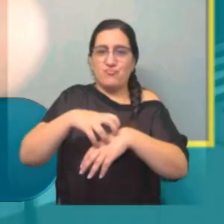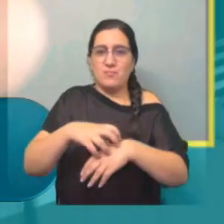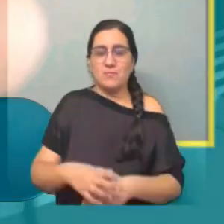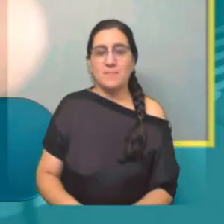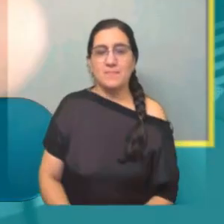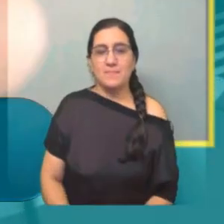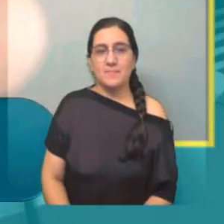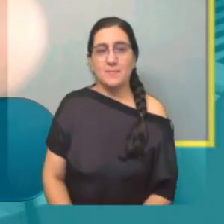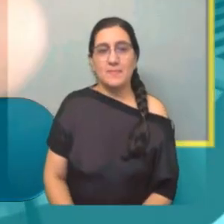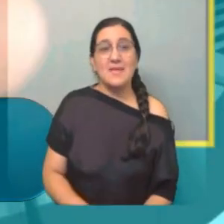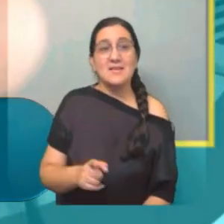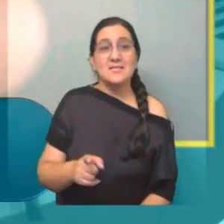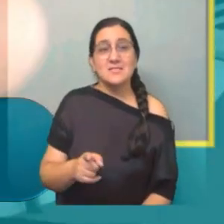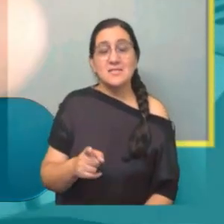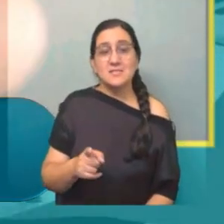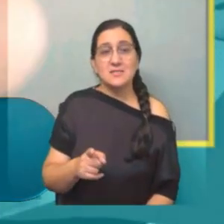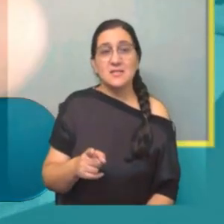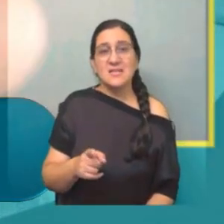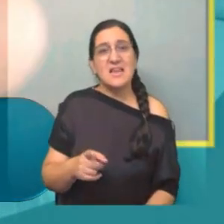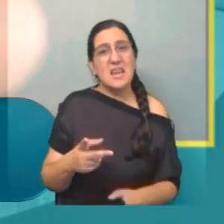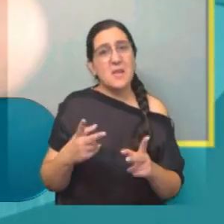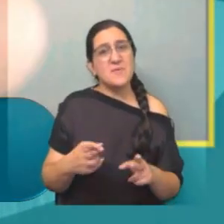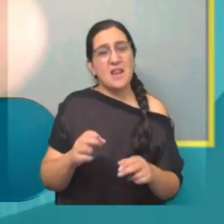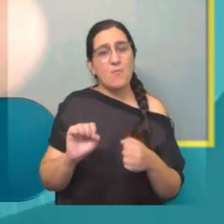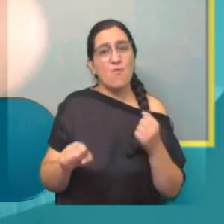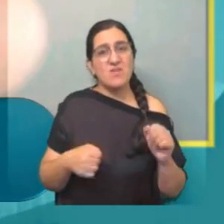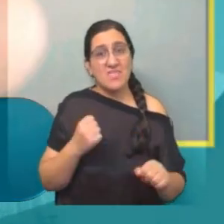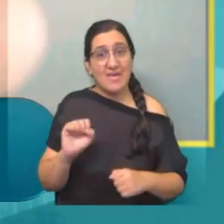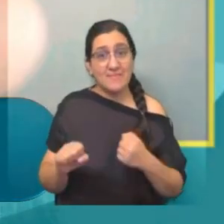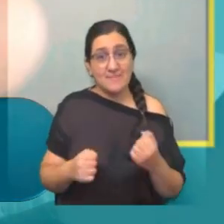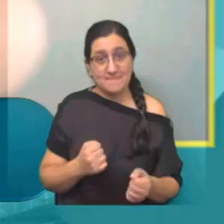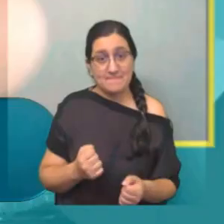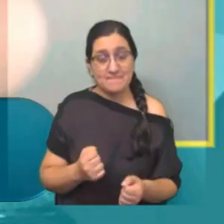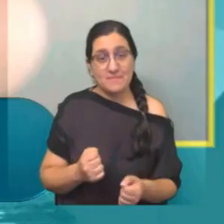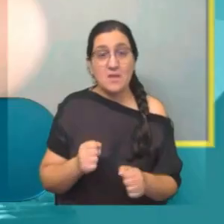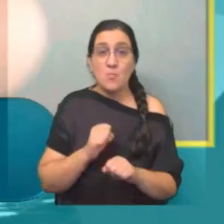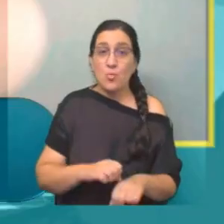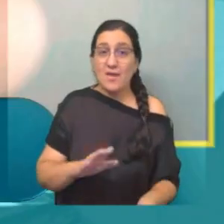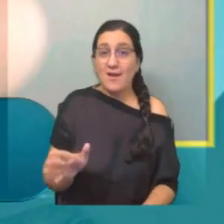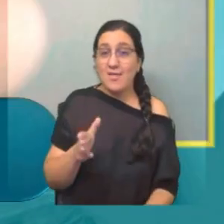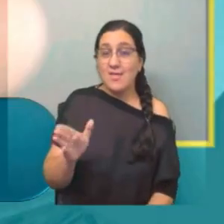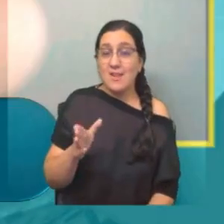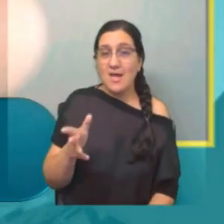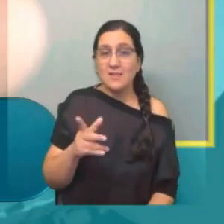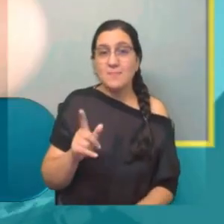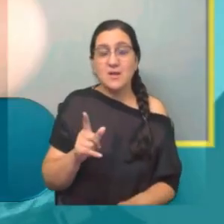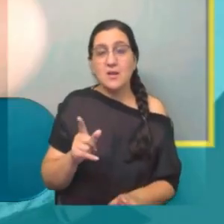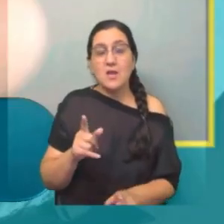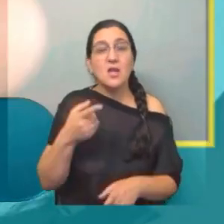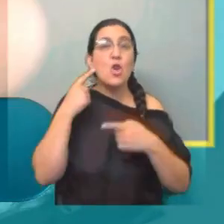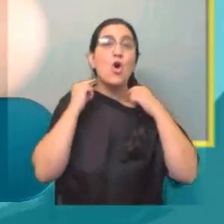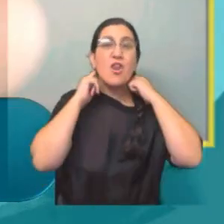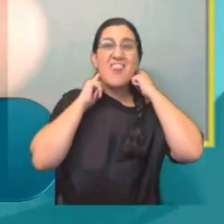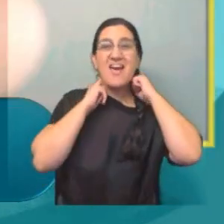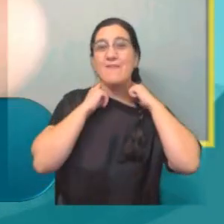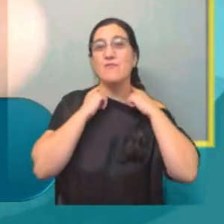arriba, y esas cicatrices hipertróficas limitan muchísimo la movilidad de la mano. Y también pueden generar adherencias nerviosas en general que pueden